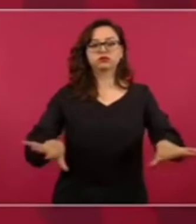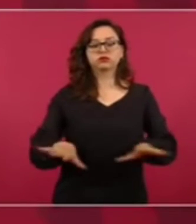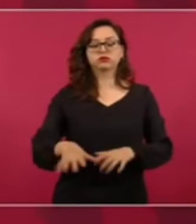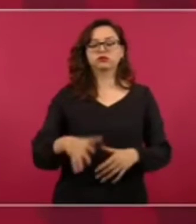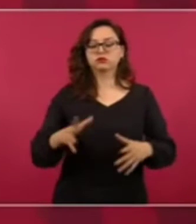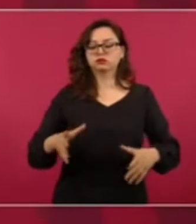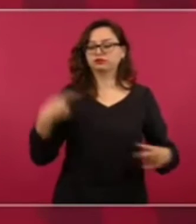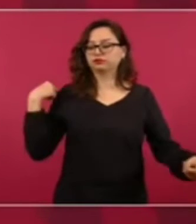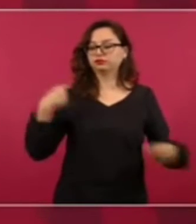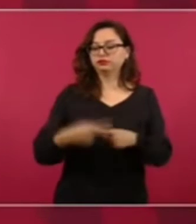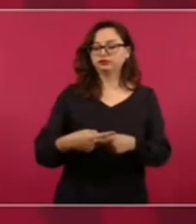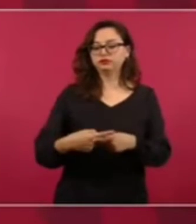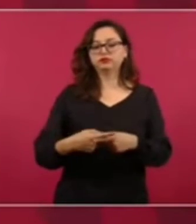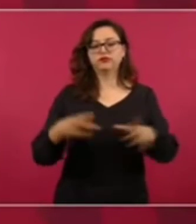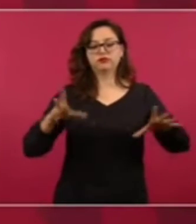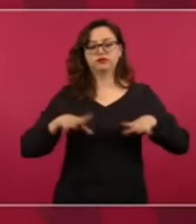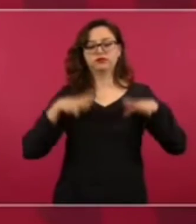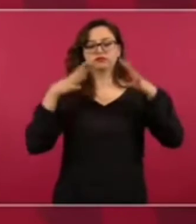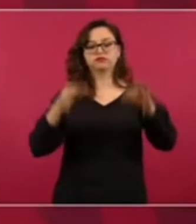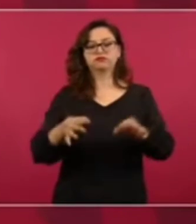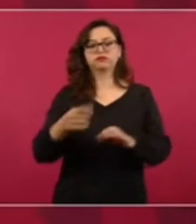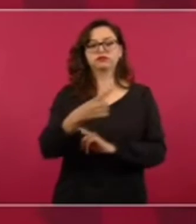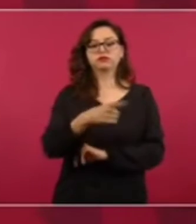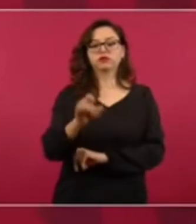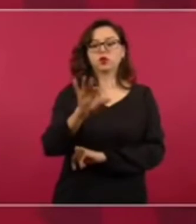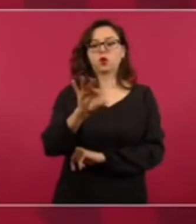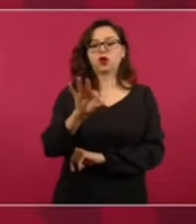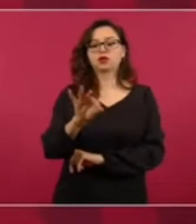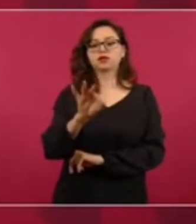universidades del sistema Benito Juárez.